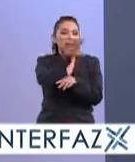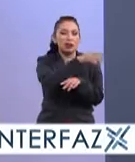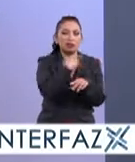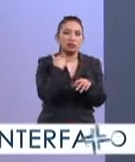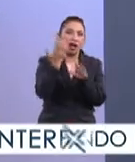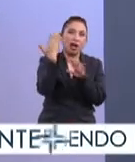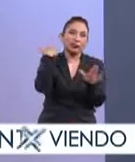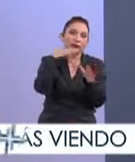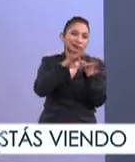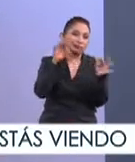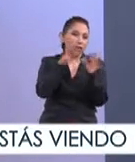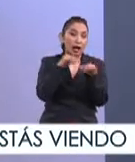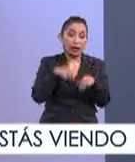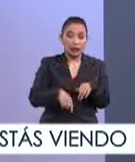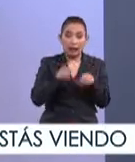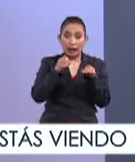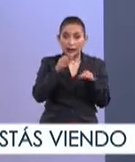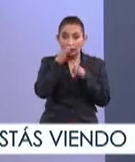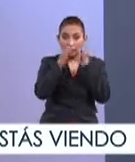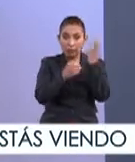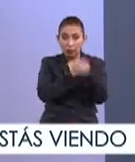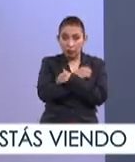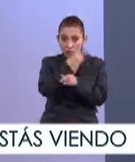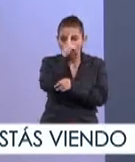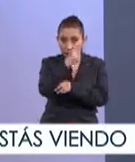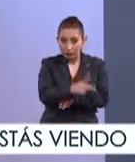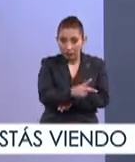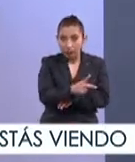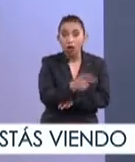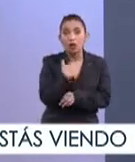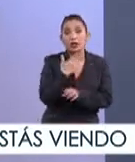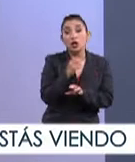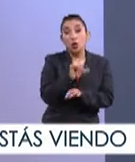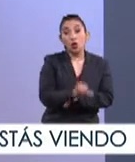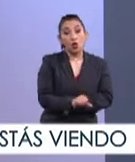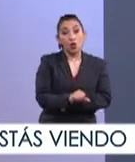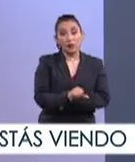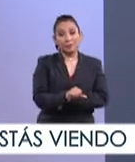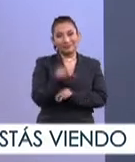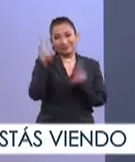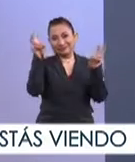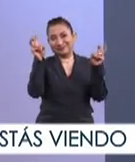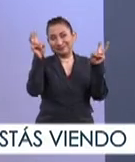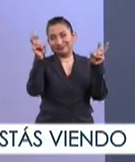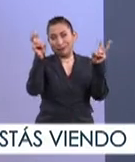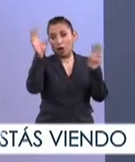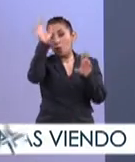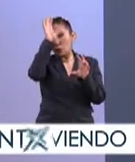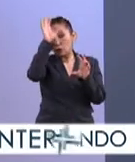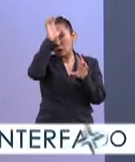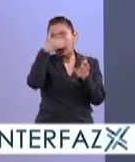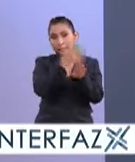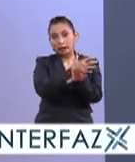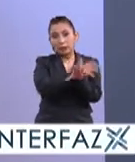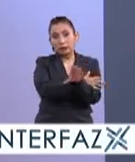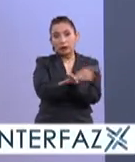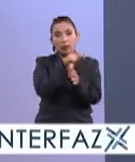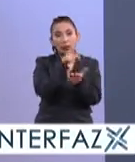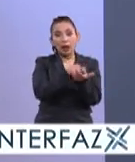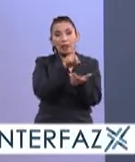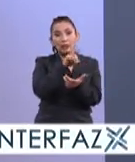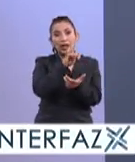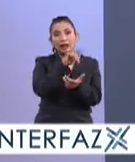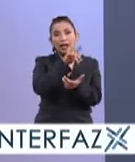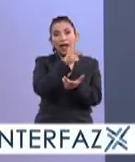estado analizando también aquí en la Agencia Informativa de Educación de México. Y bueno, hoy en nuestra sección cultural nos acompaña en el estudio